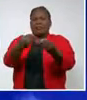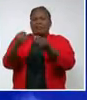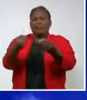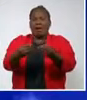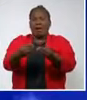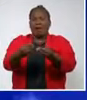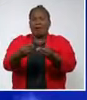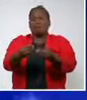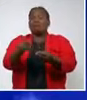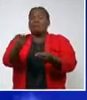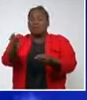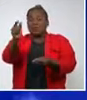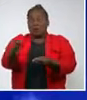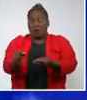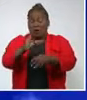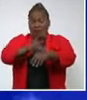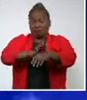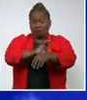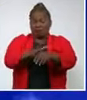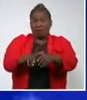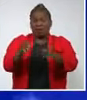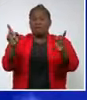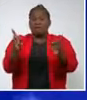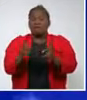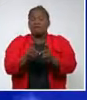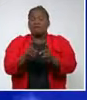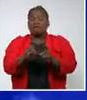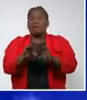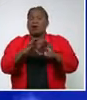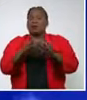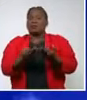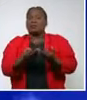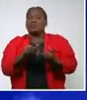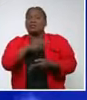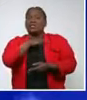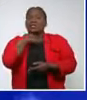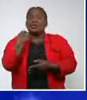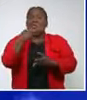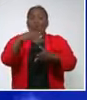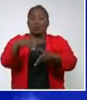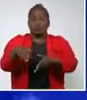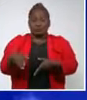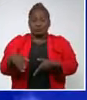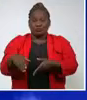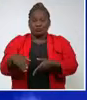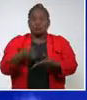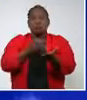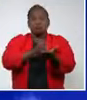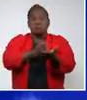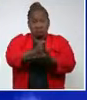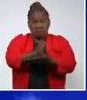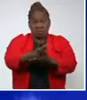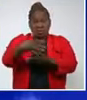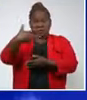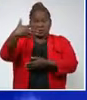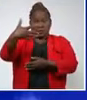y fallecidos. Para resumir, se mantienen en los 5 primeros